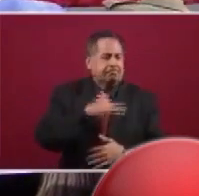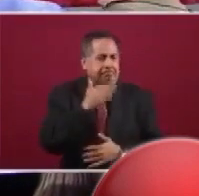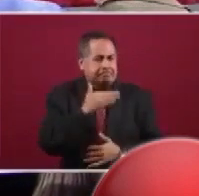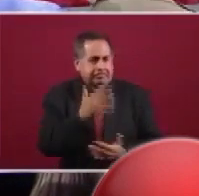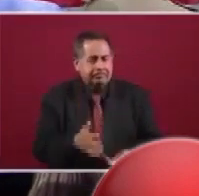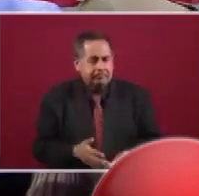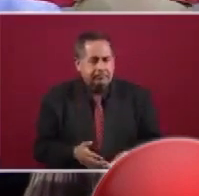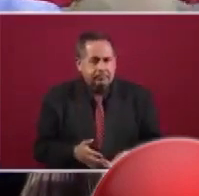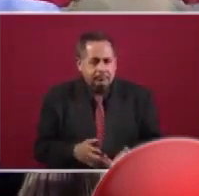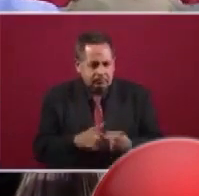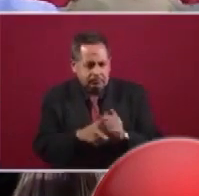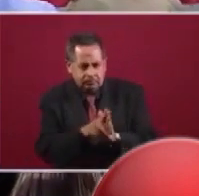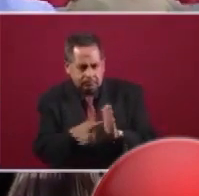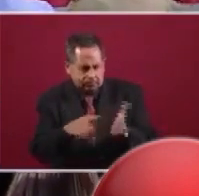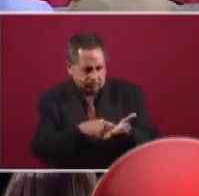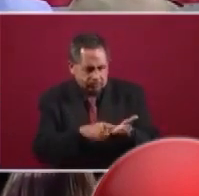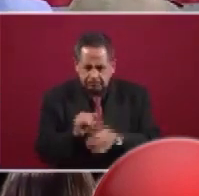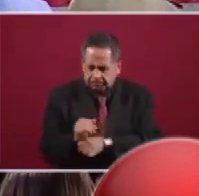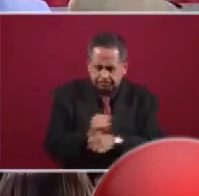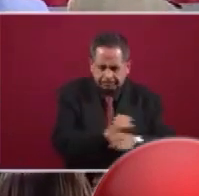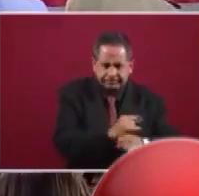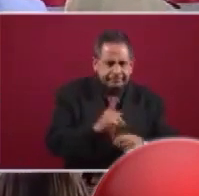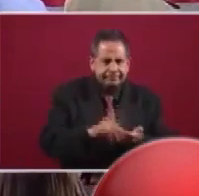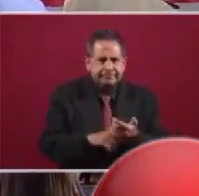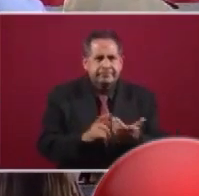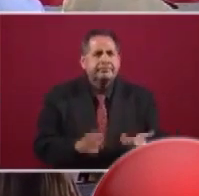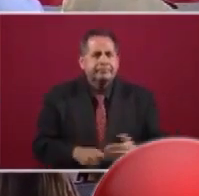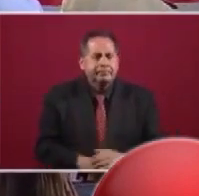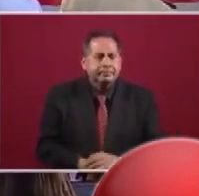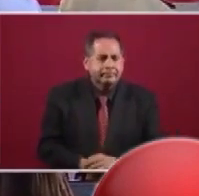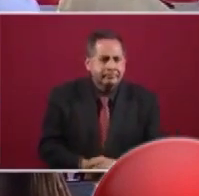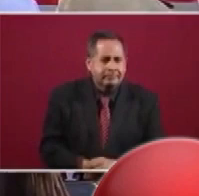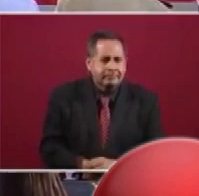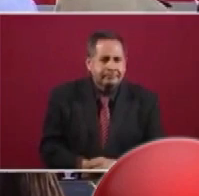porque ¿dónde está el periodismo de investigación?